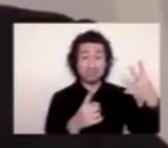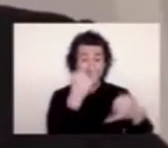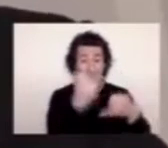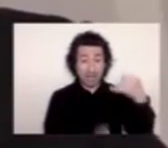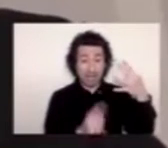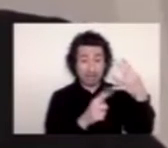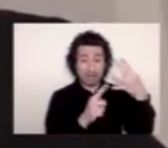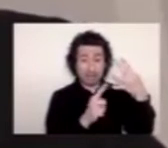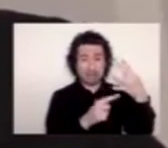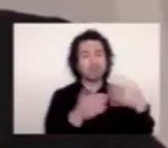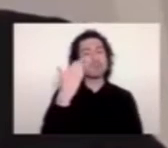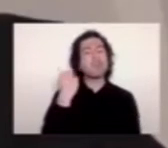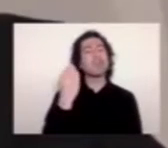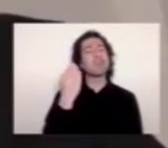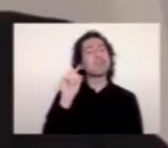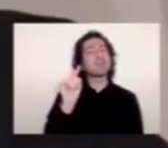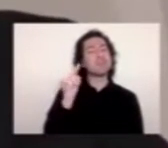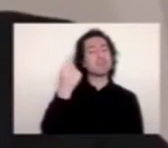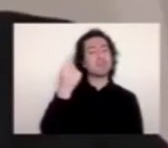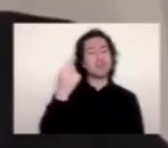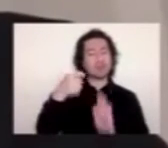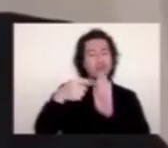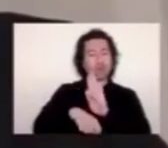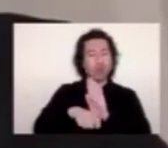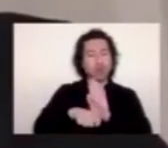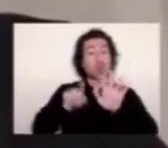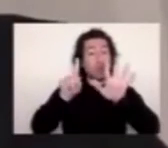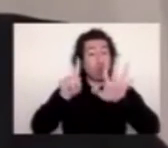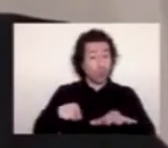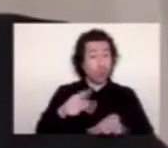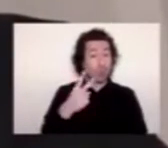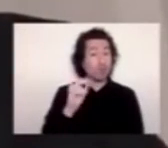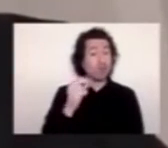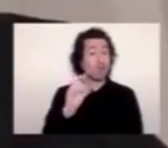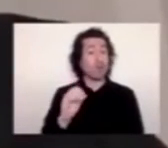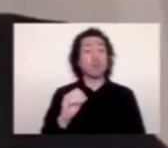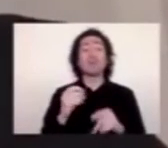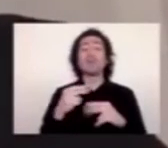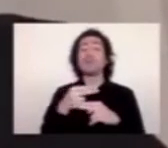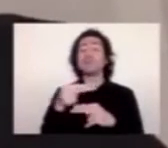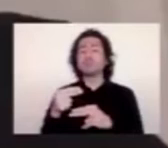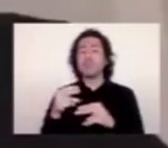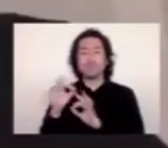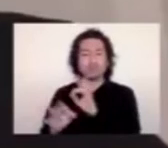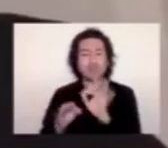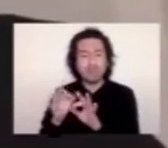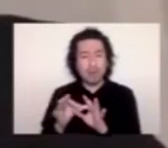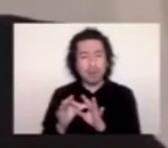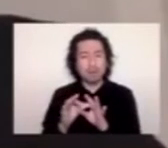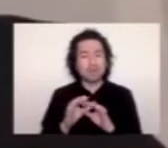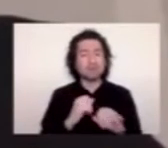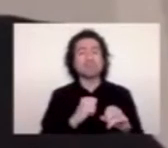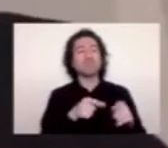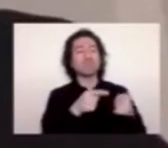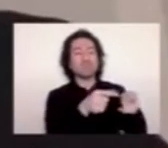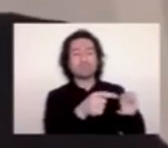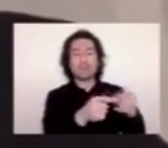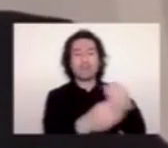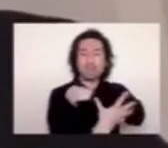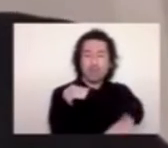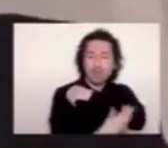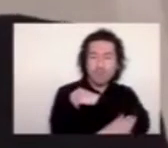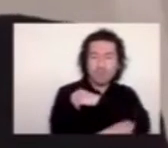primero de julio del 2020 titulado plan nacional de lucha contra la pobreza y para el desarrollo humano